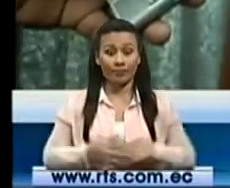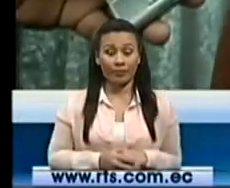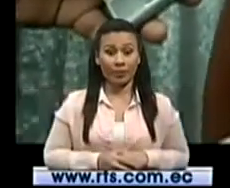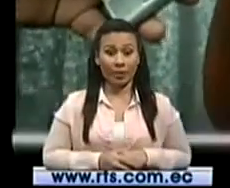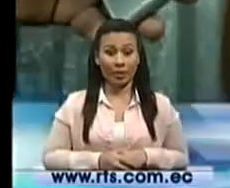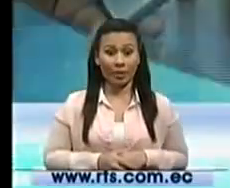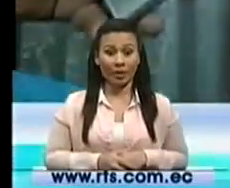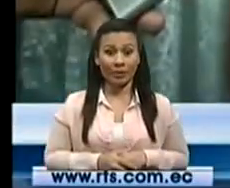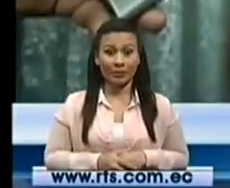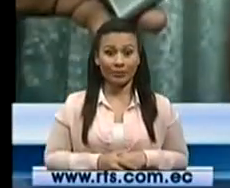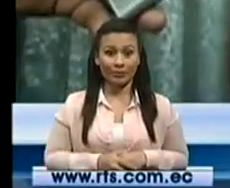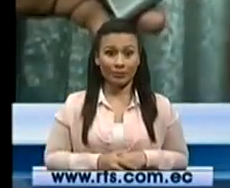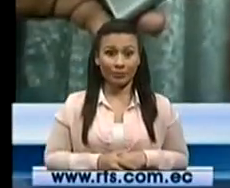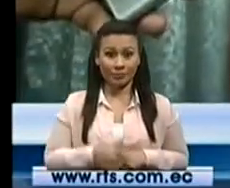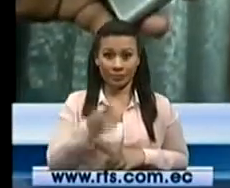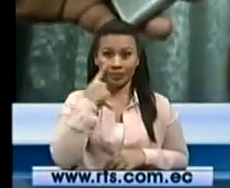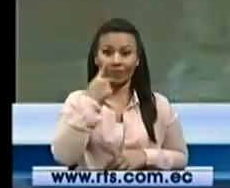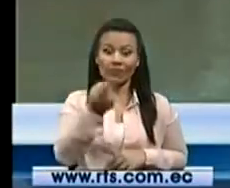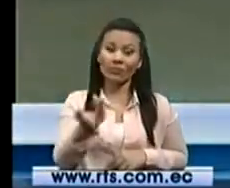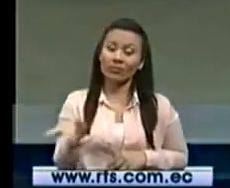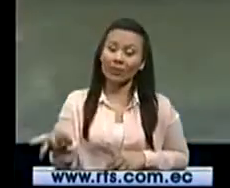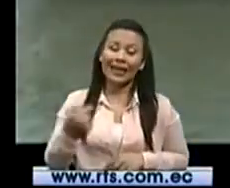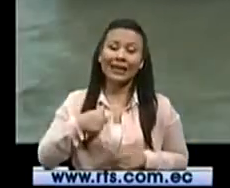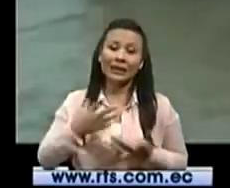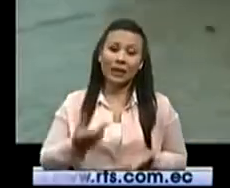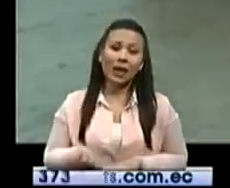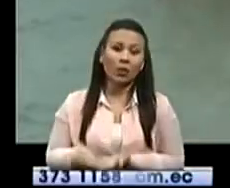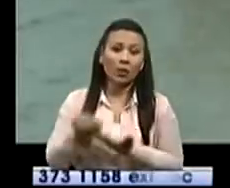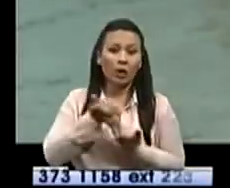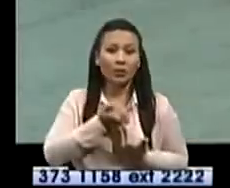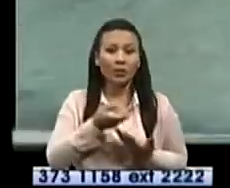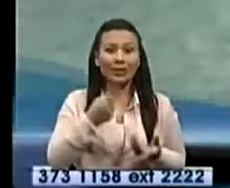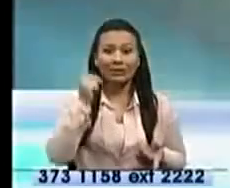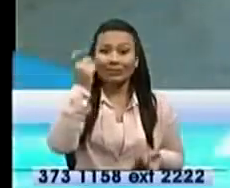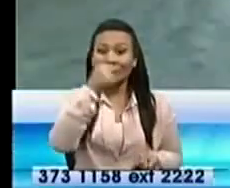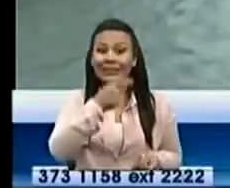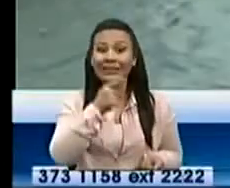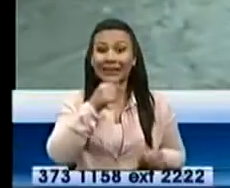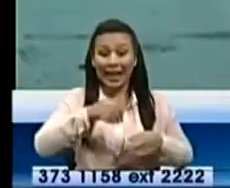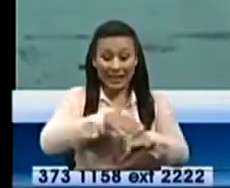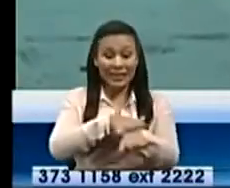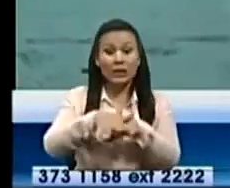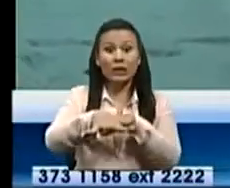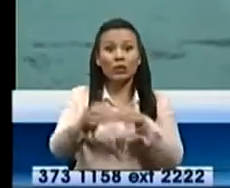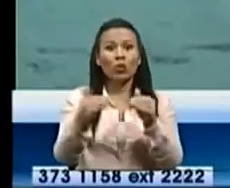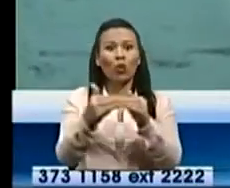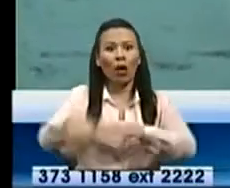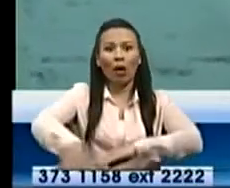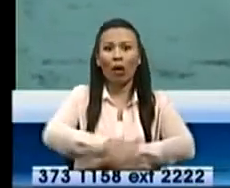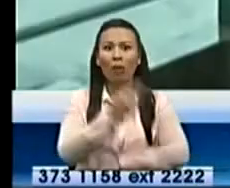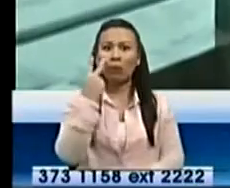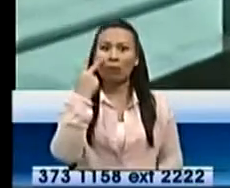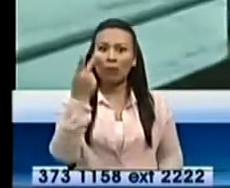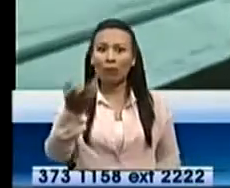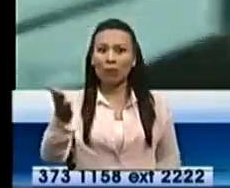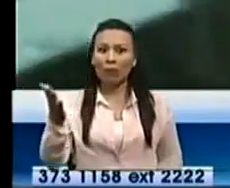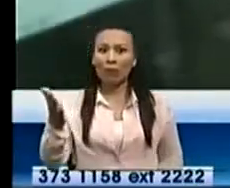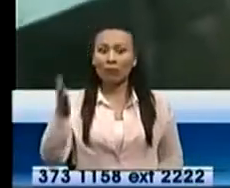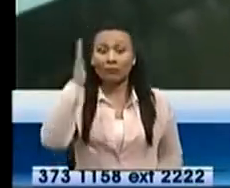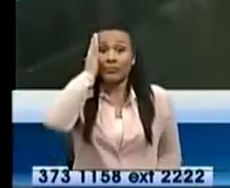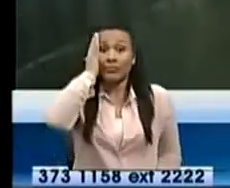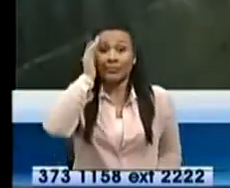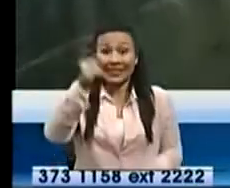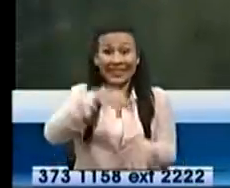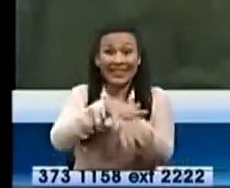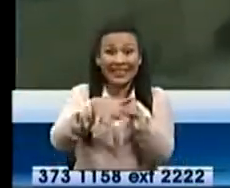si me puedan ayudar. Así quedaron varias calles que parecían ríos en el centro de Jipijapa, donde el río estuvo